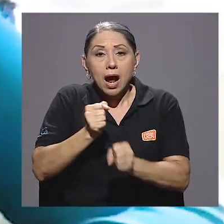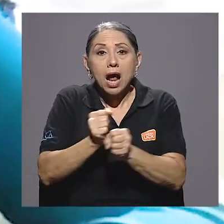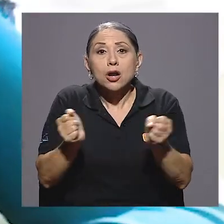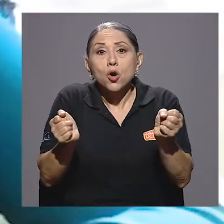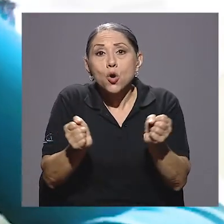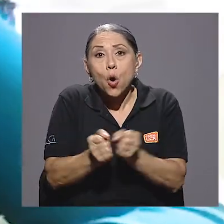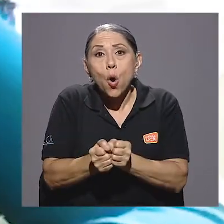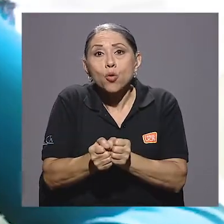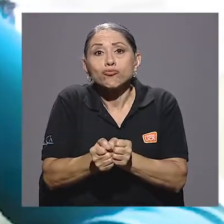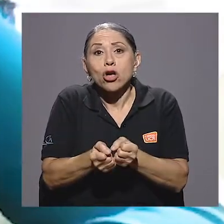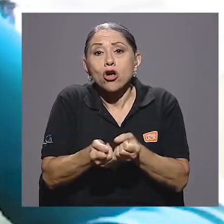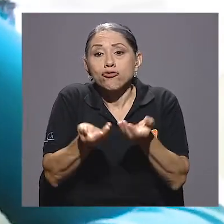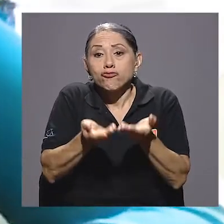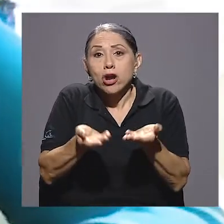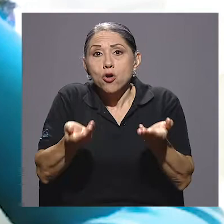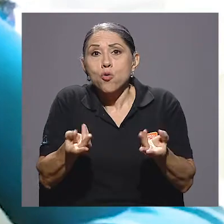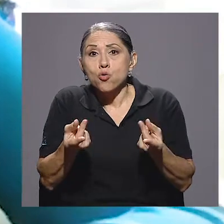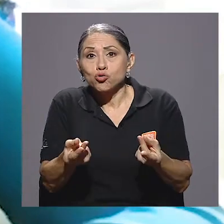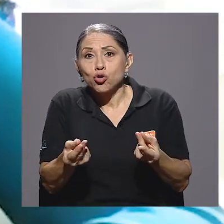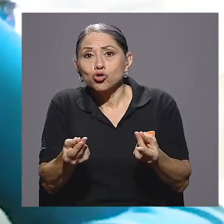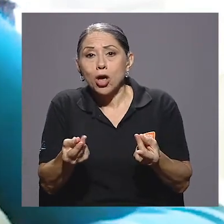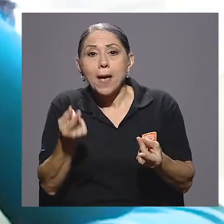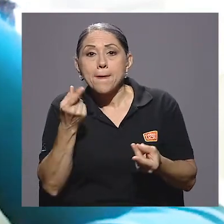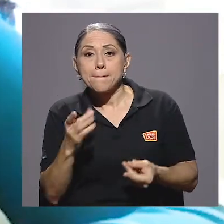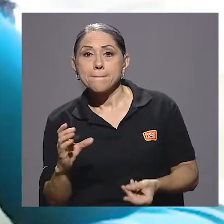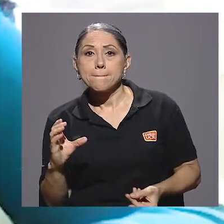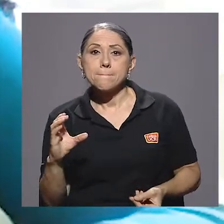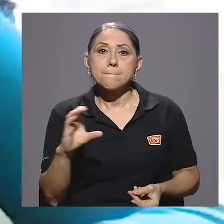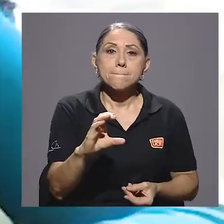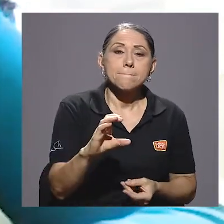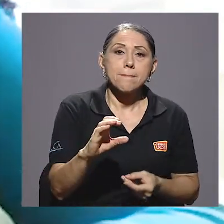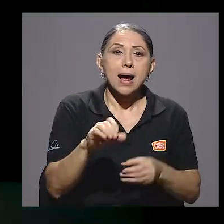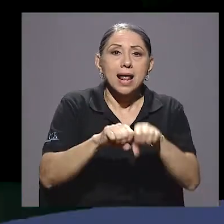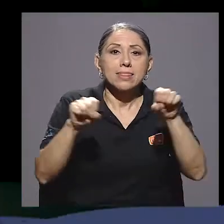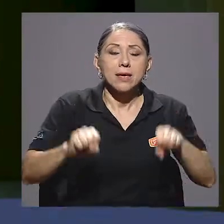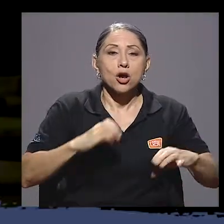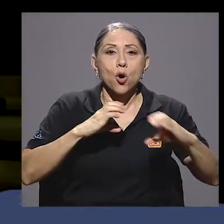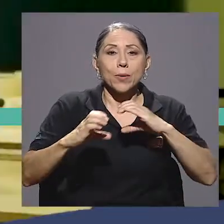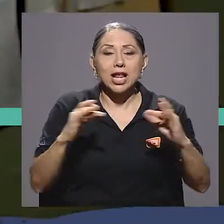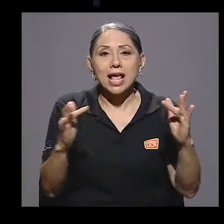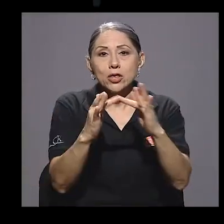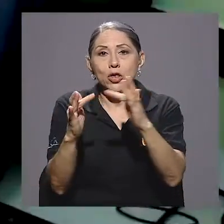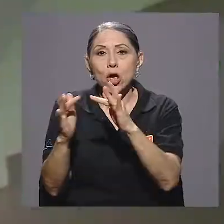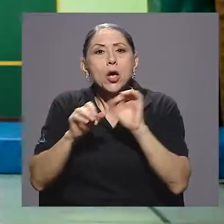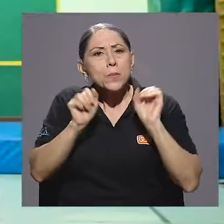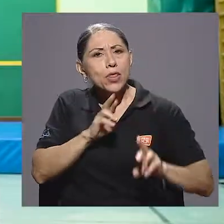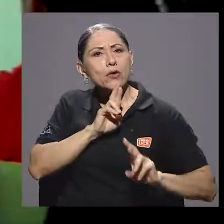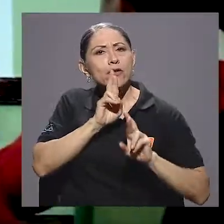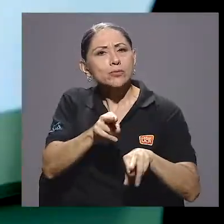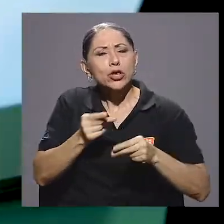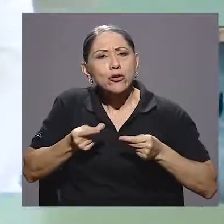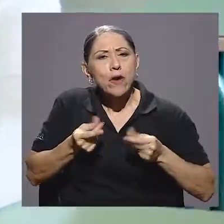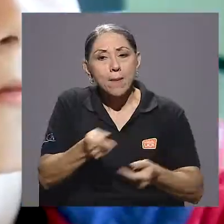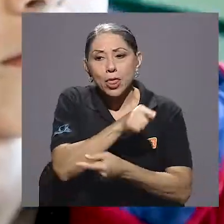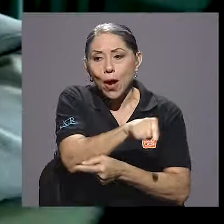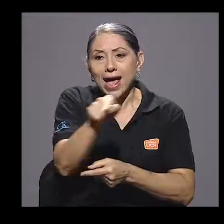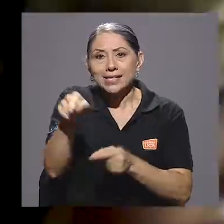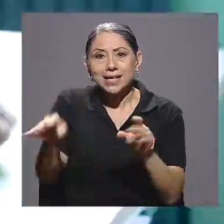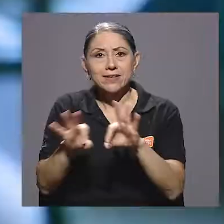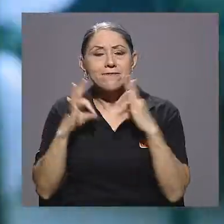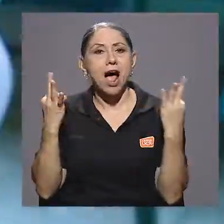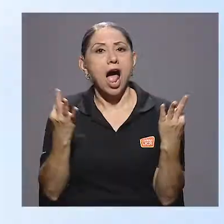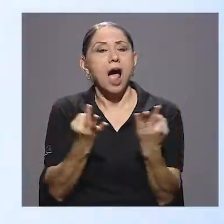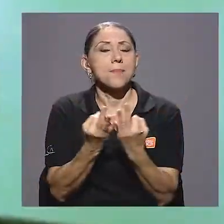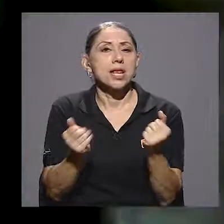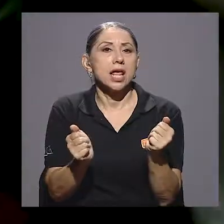que están destinados para el tema de telecomunicaciones y conectividad y poder ofrecer una respuesta muy pronta, lo más rápido que se pueda, a